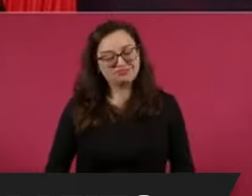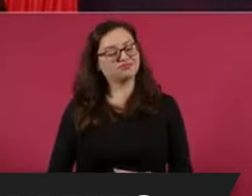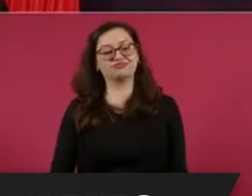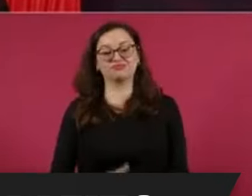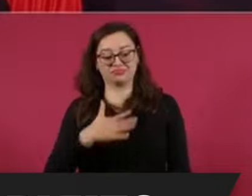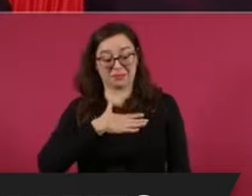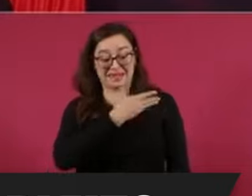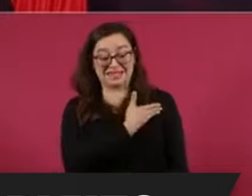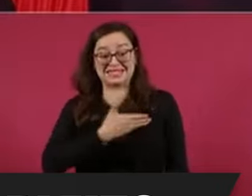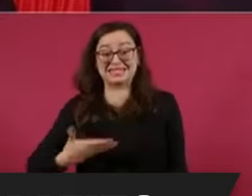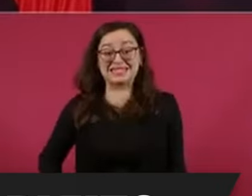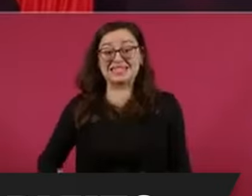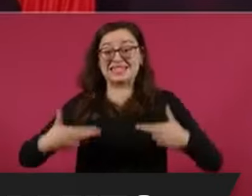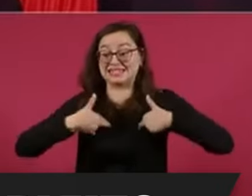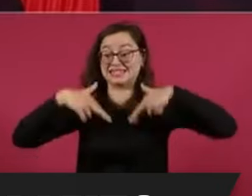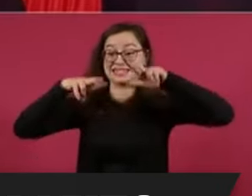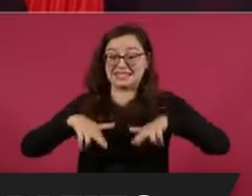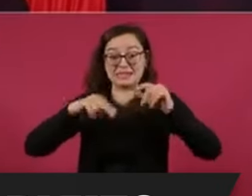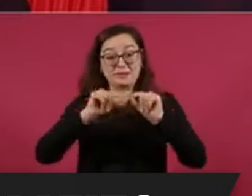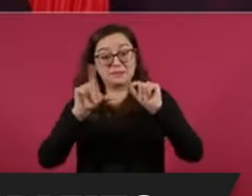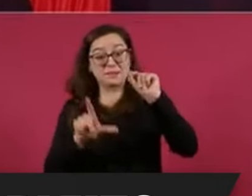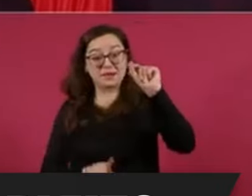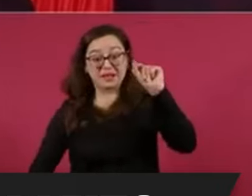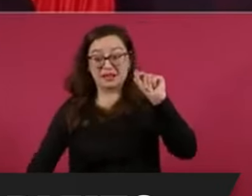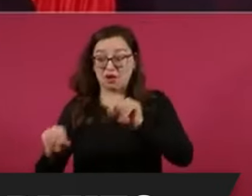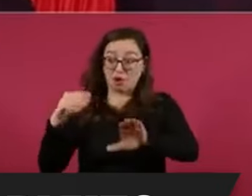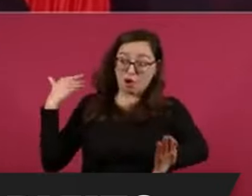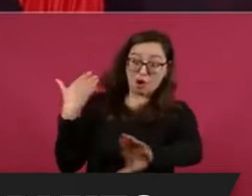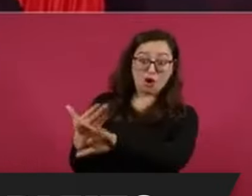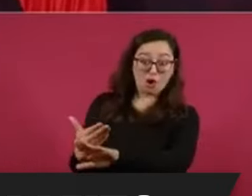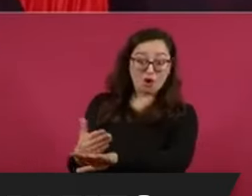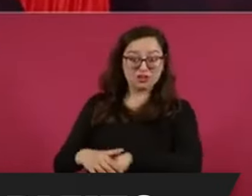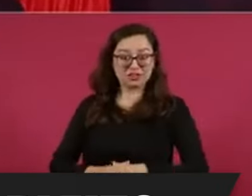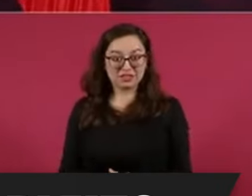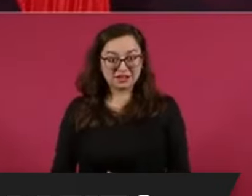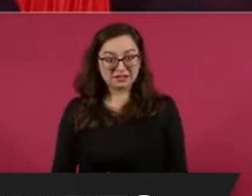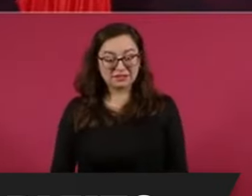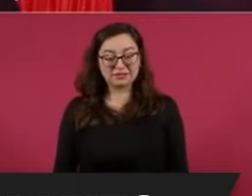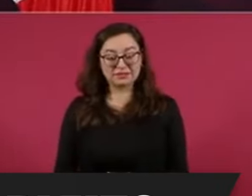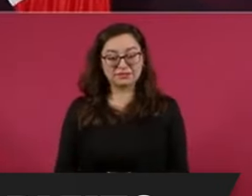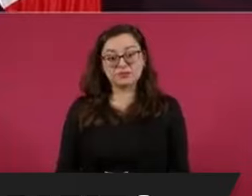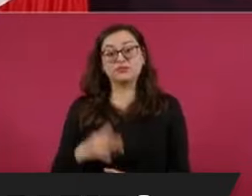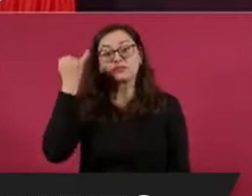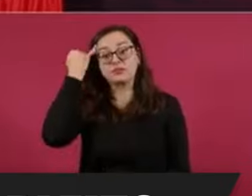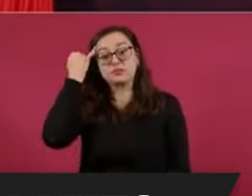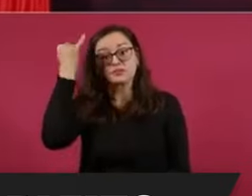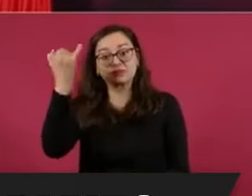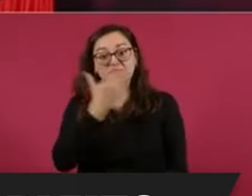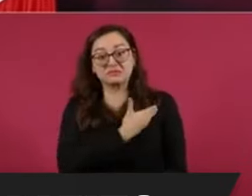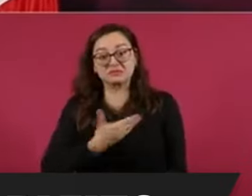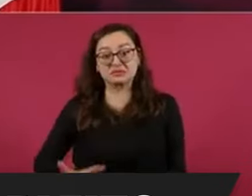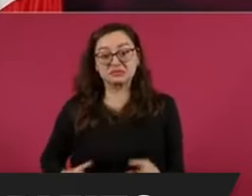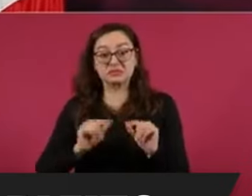es la investidura presidencial, es lo que yo represento. Imagínense, el presidente de México,